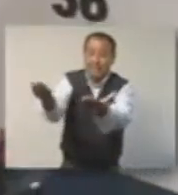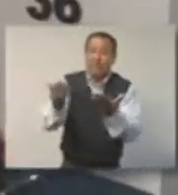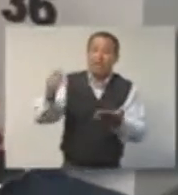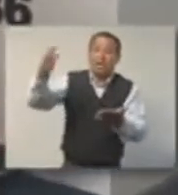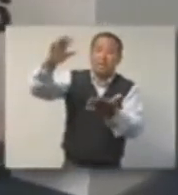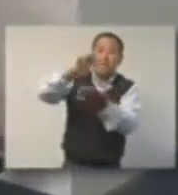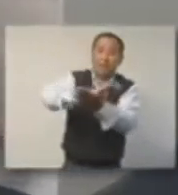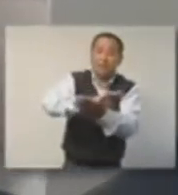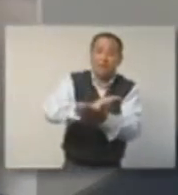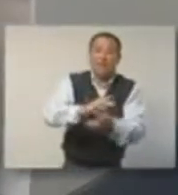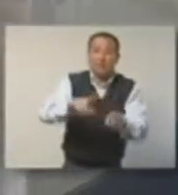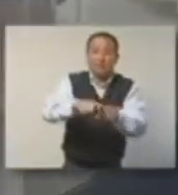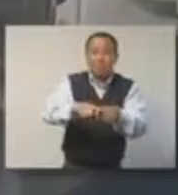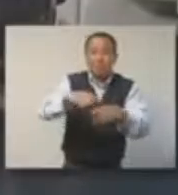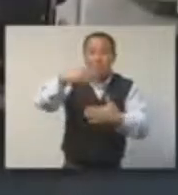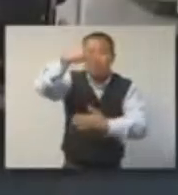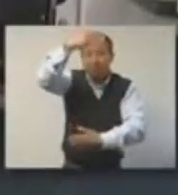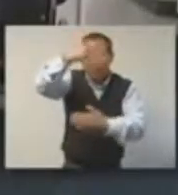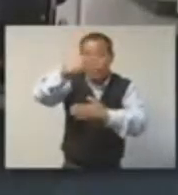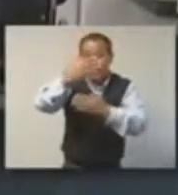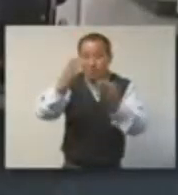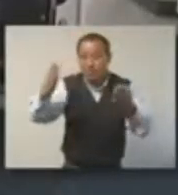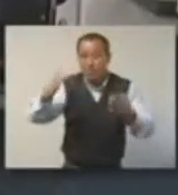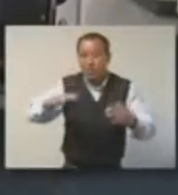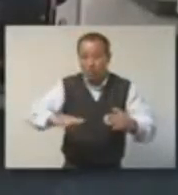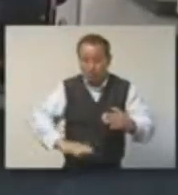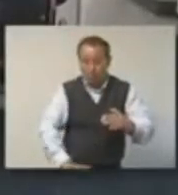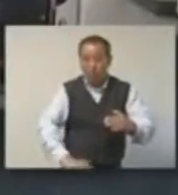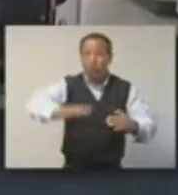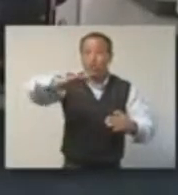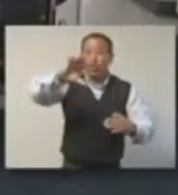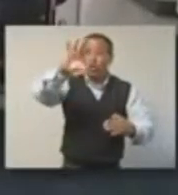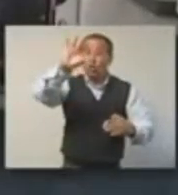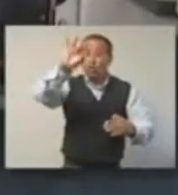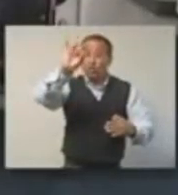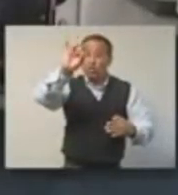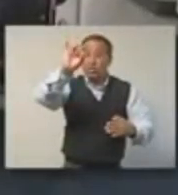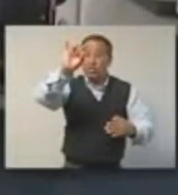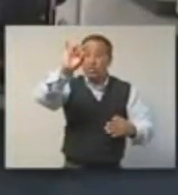debe encontrar una ventanilla a una altura no mayor de 80 centímetros.